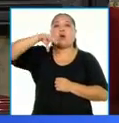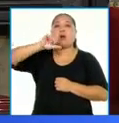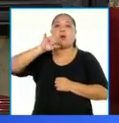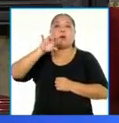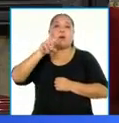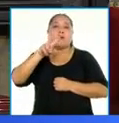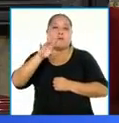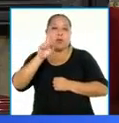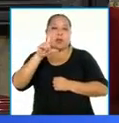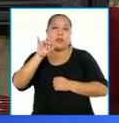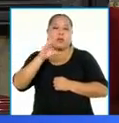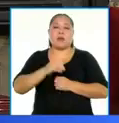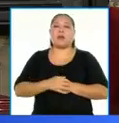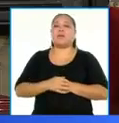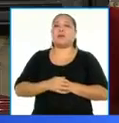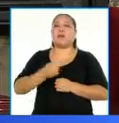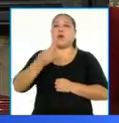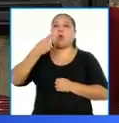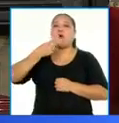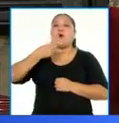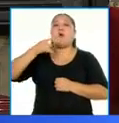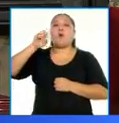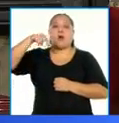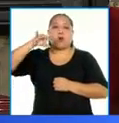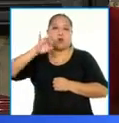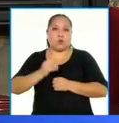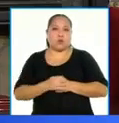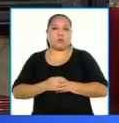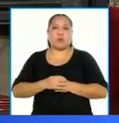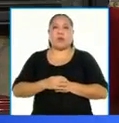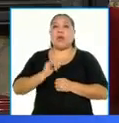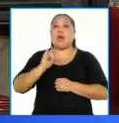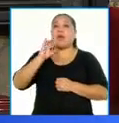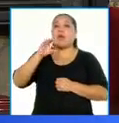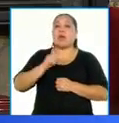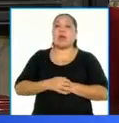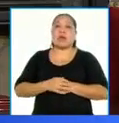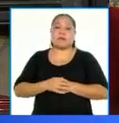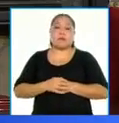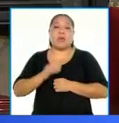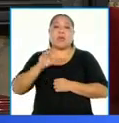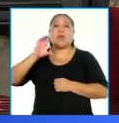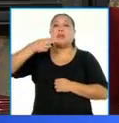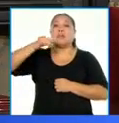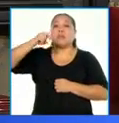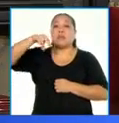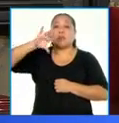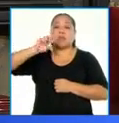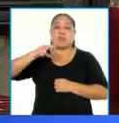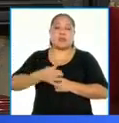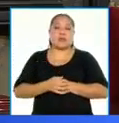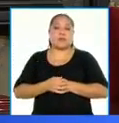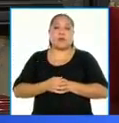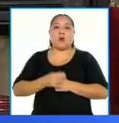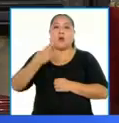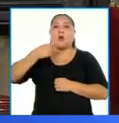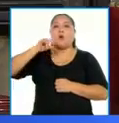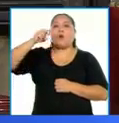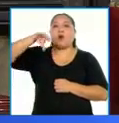en Huancavelica, Huánuco en Huánuco, Ica y Chincha en Ica, Huancayo,